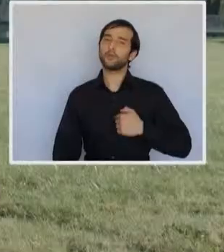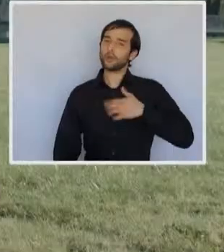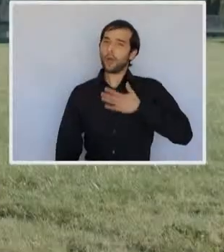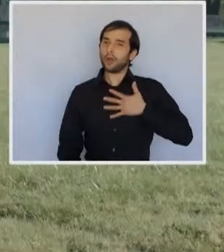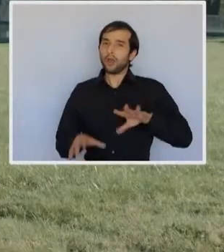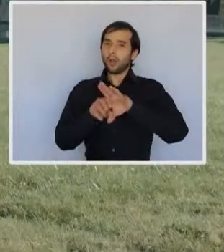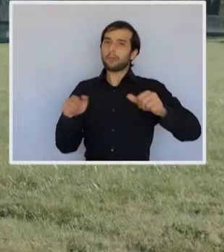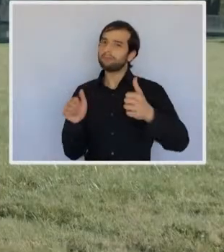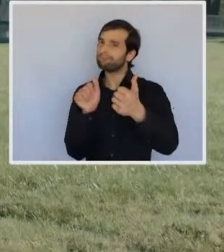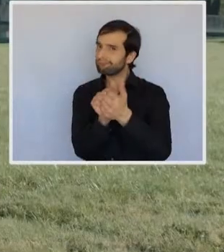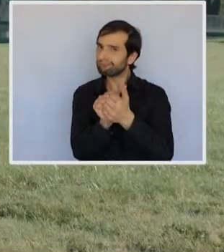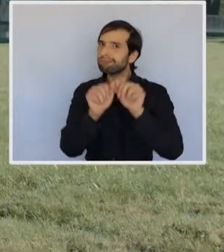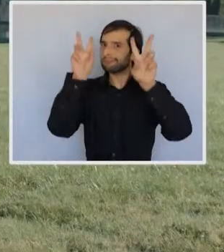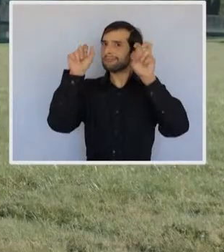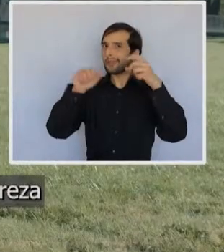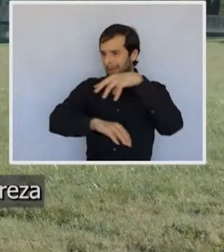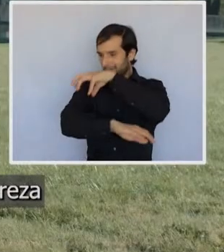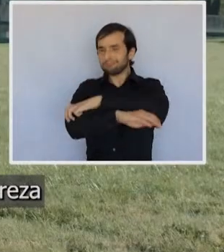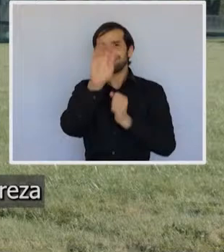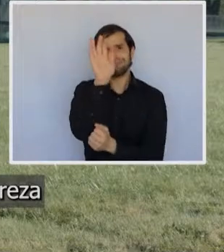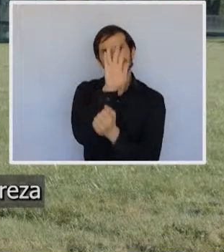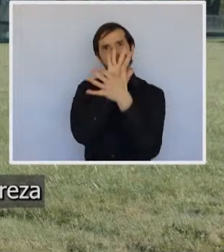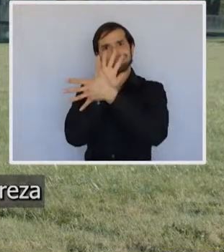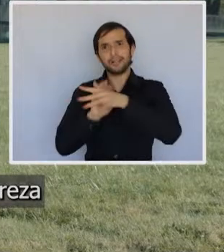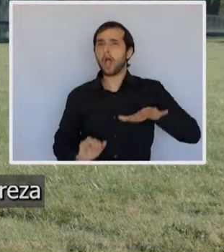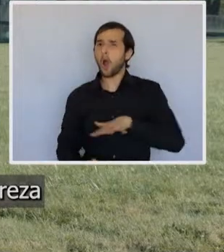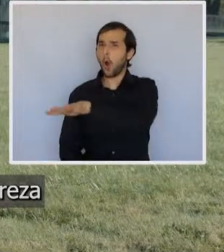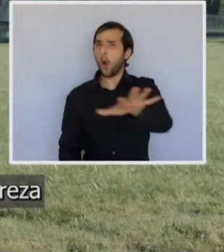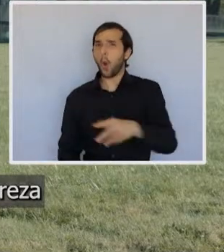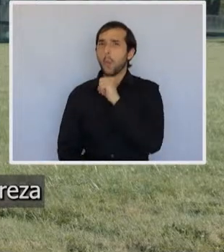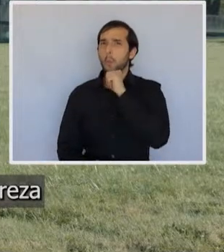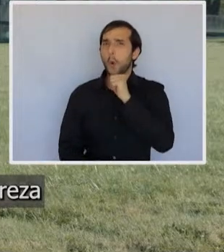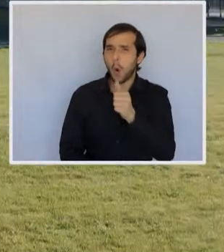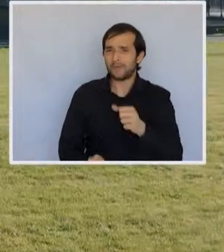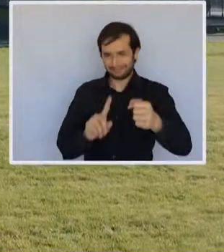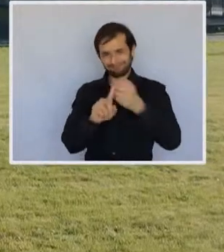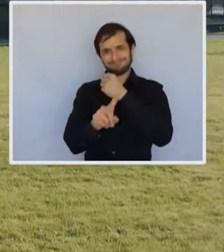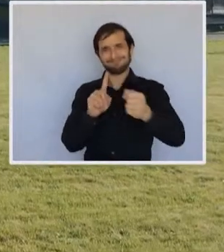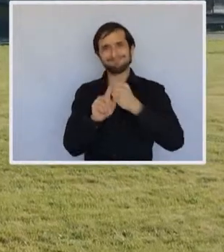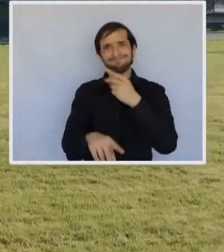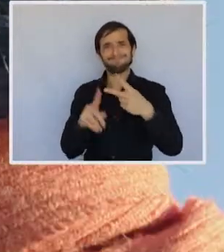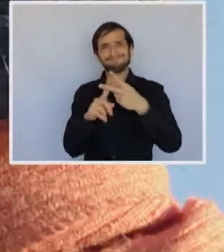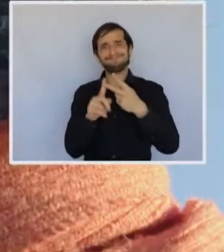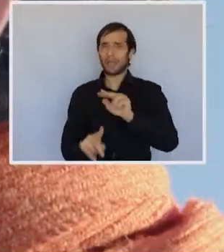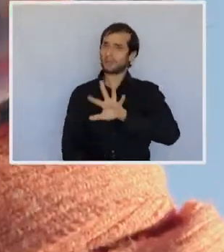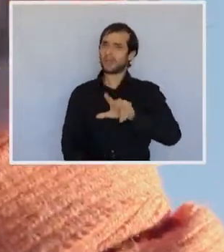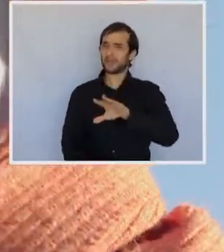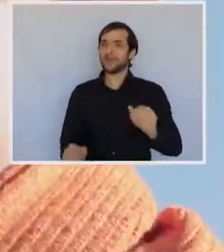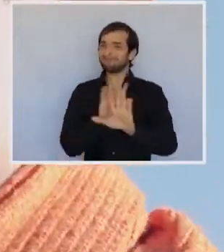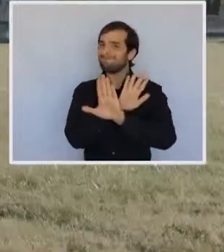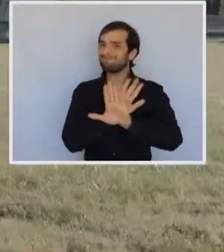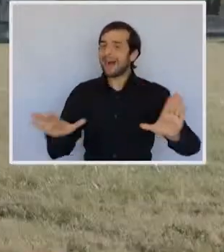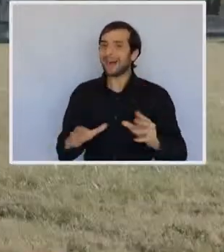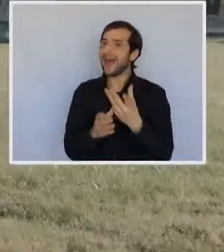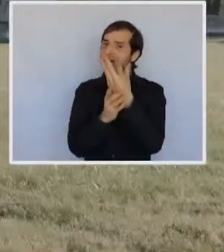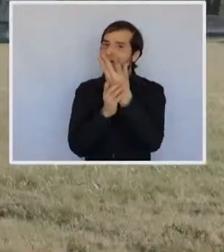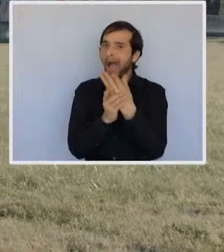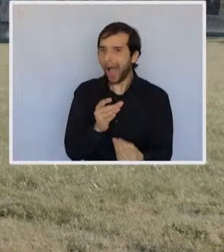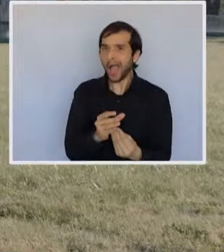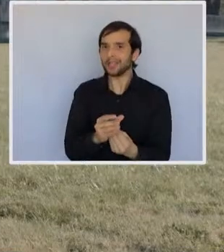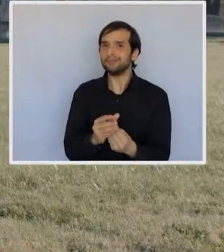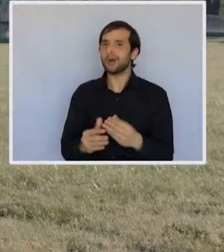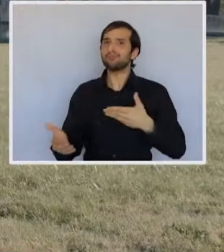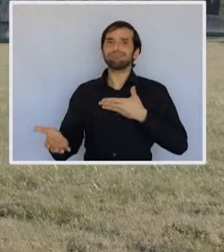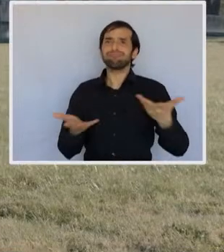quiero hacer un compromiso contigo juntos sacaremos a la araucanía de la pobreza y lucharemos